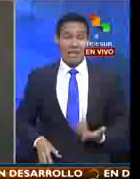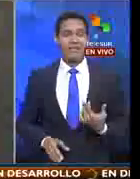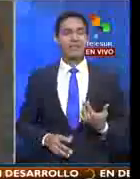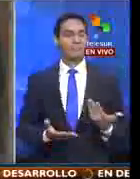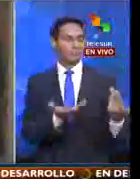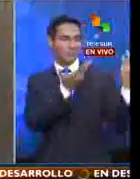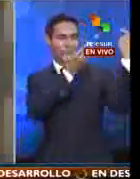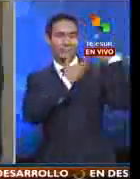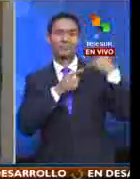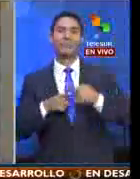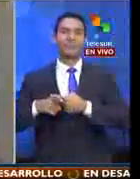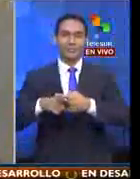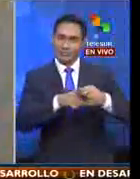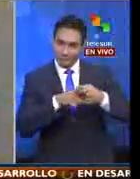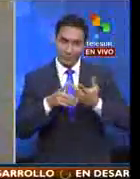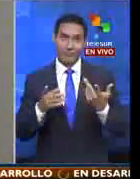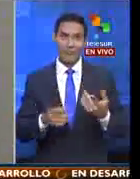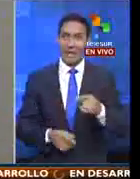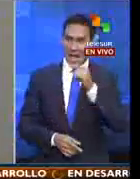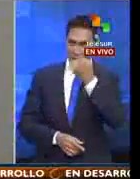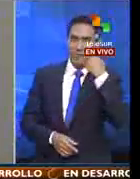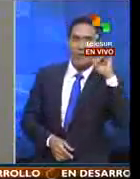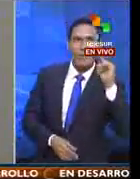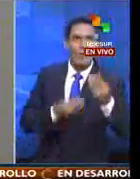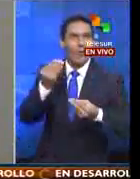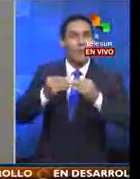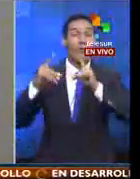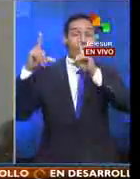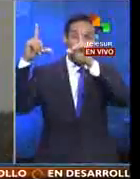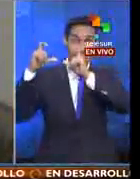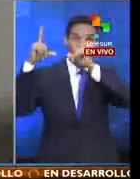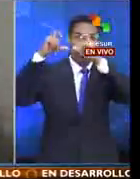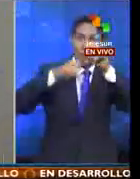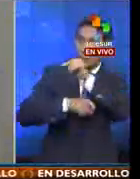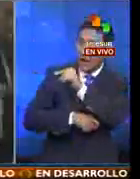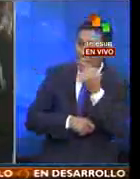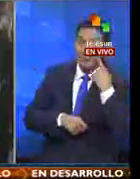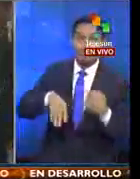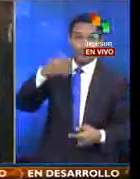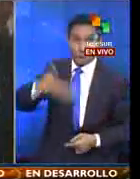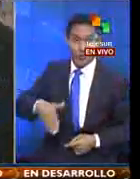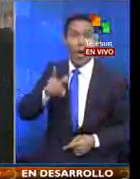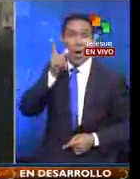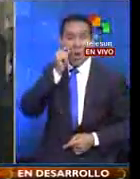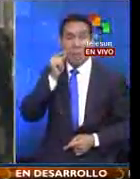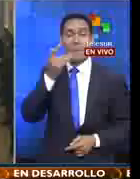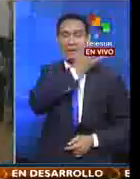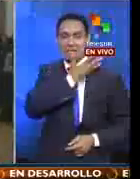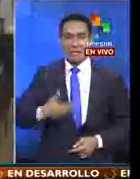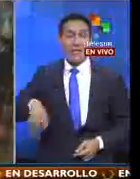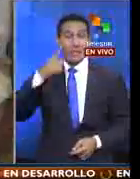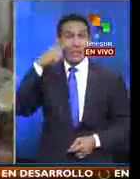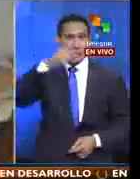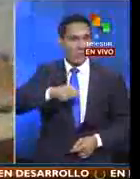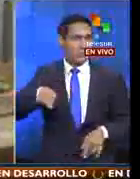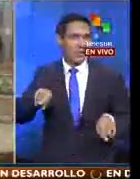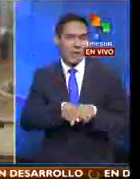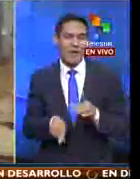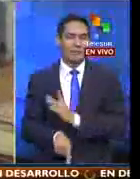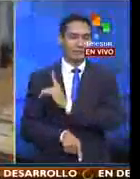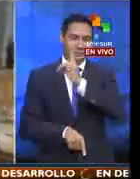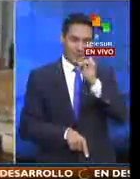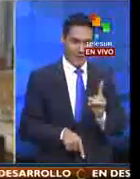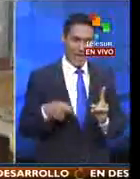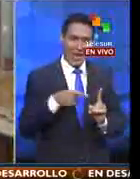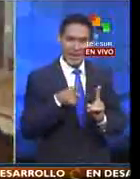anfitrión Alexander Lukashenko. Ahí los vemos, está del lado derecho Petro Poroshenko y además la canciller alemana Angela